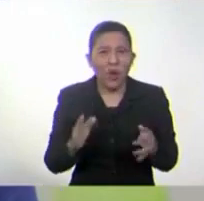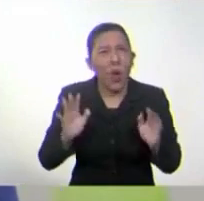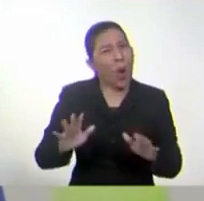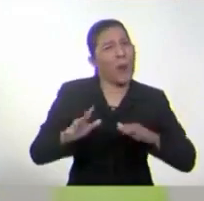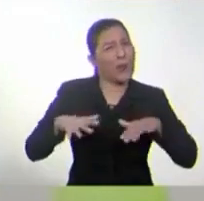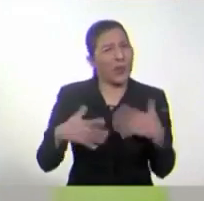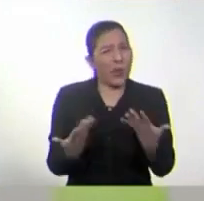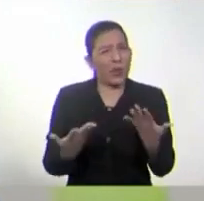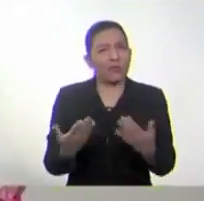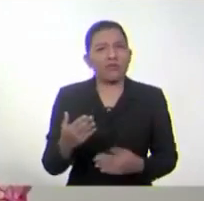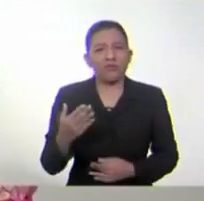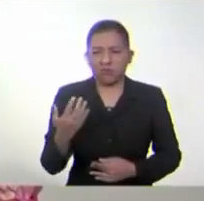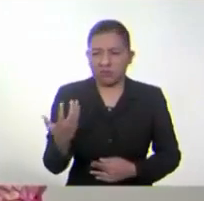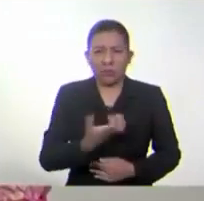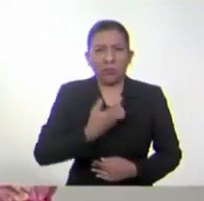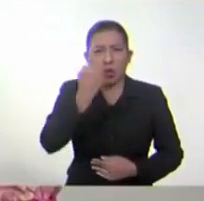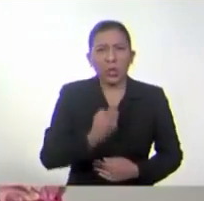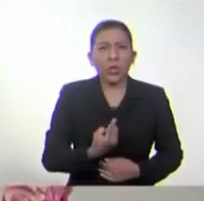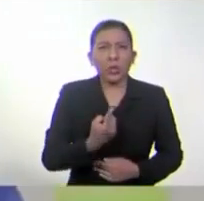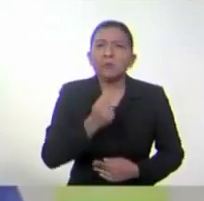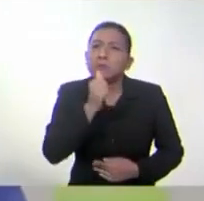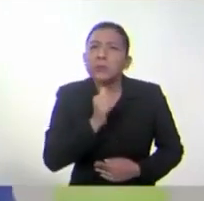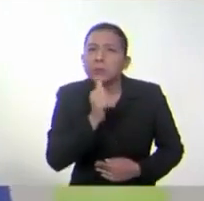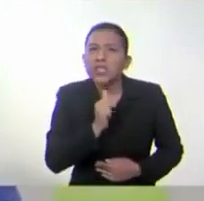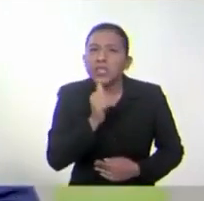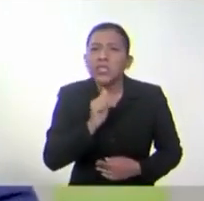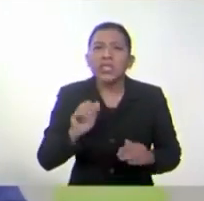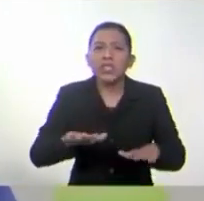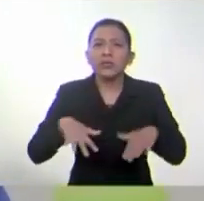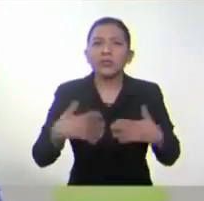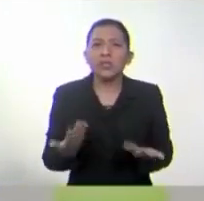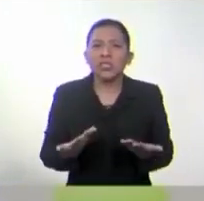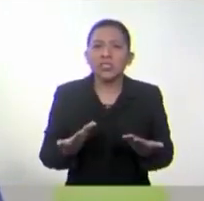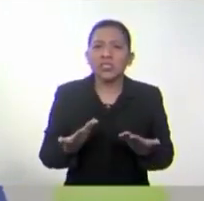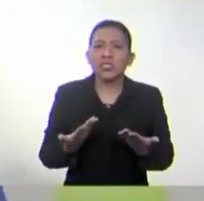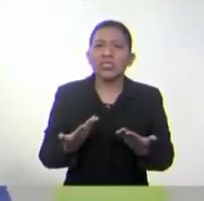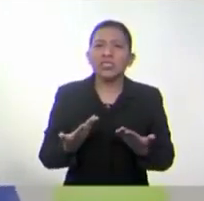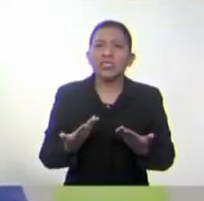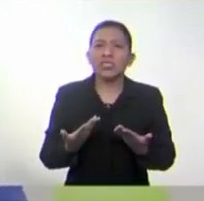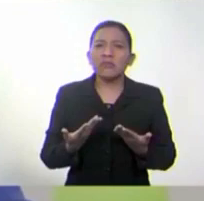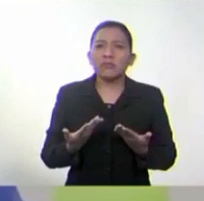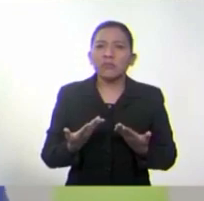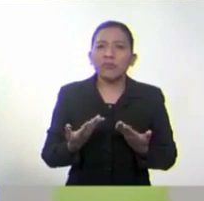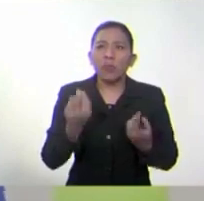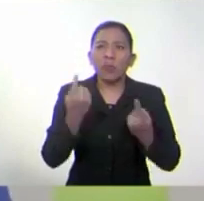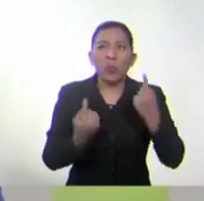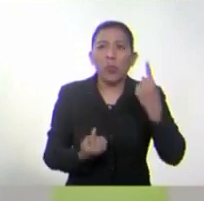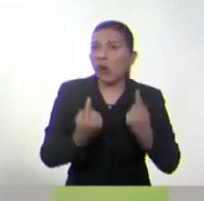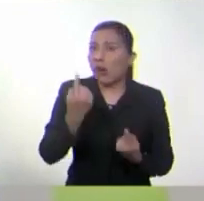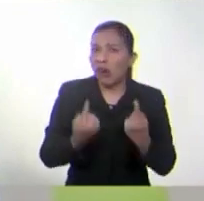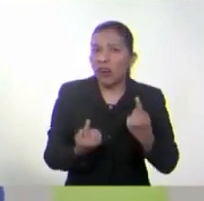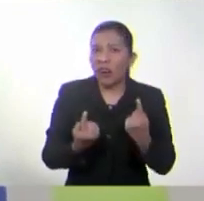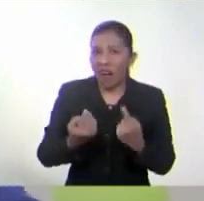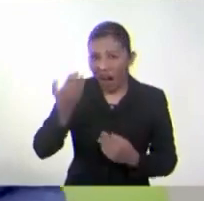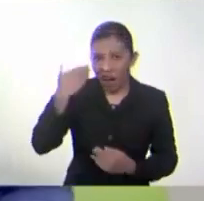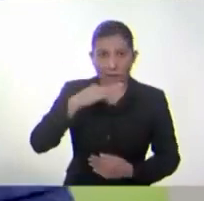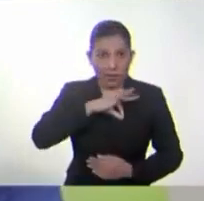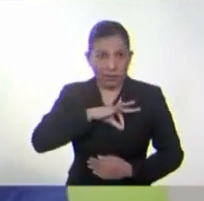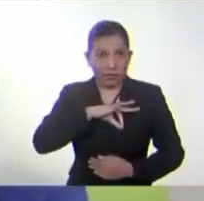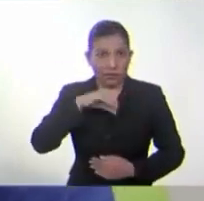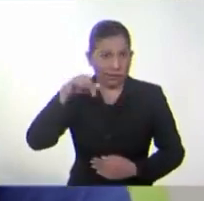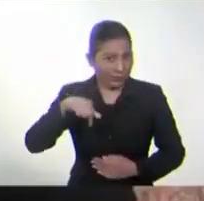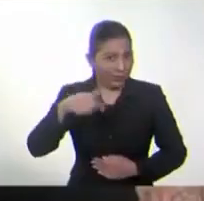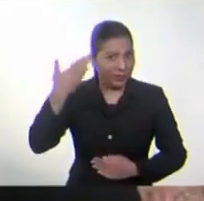que producimos la orina? Y mejor aún, ¿será posible obtener algunos beneficios de ella como se hacía en el pasado?